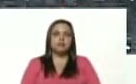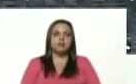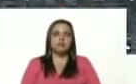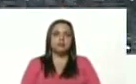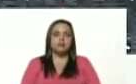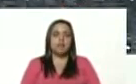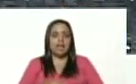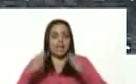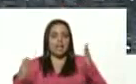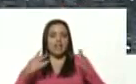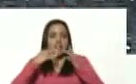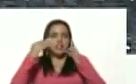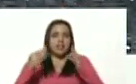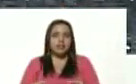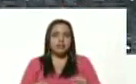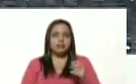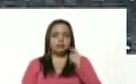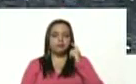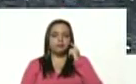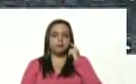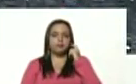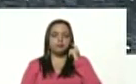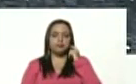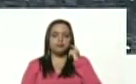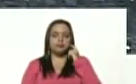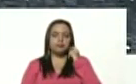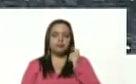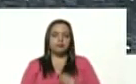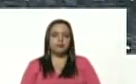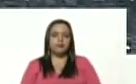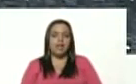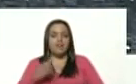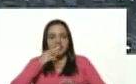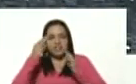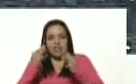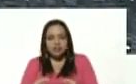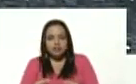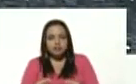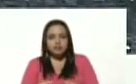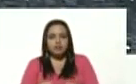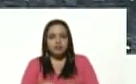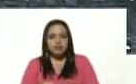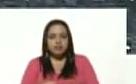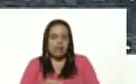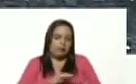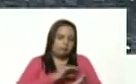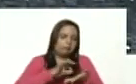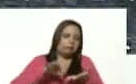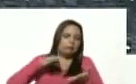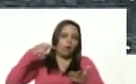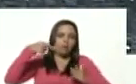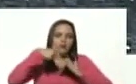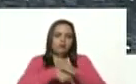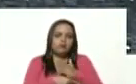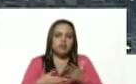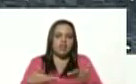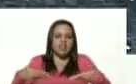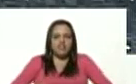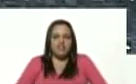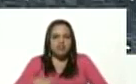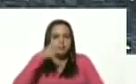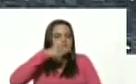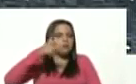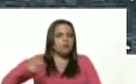Es la gran verdad, la verdad de la espiritualidad profunda y de la lucha de nuestro